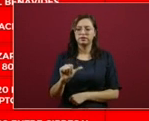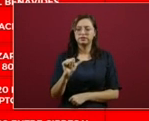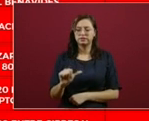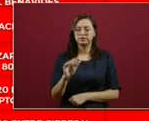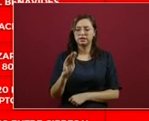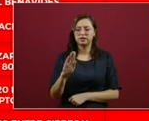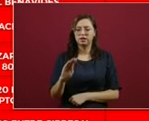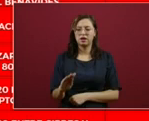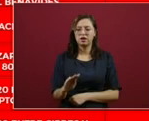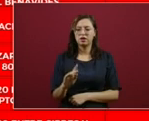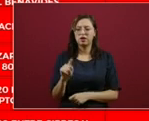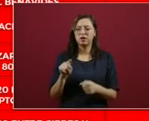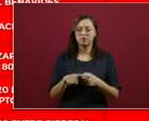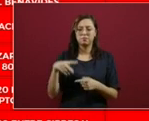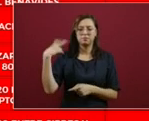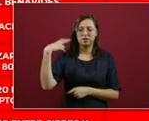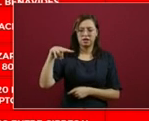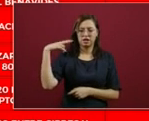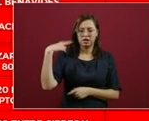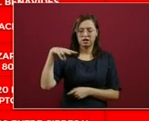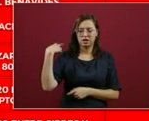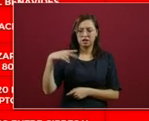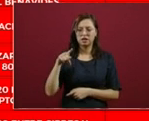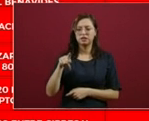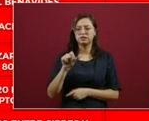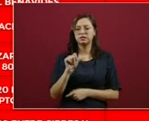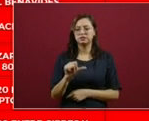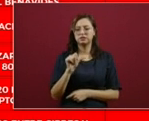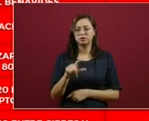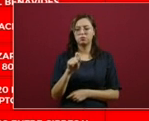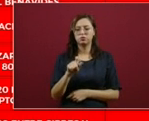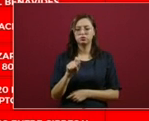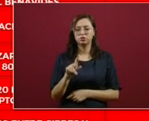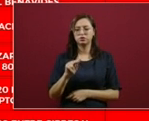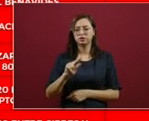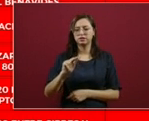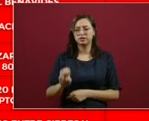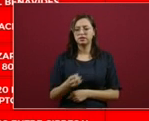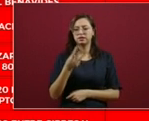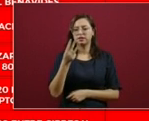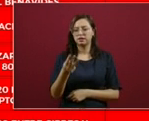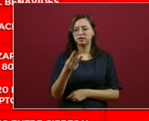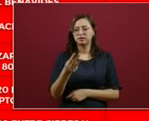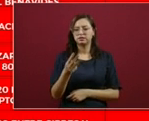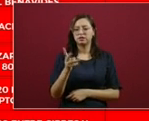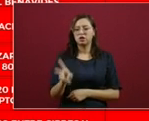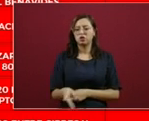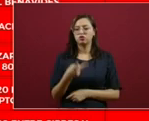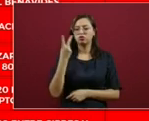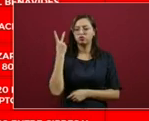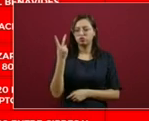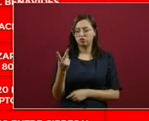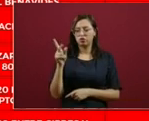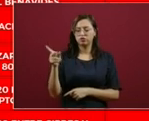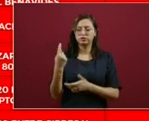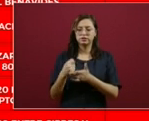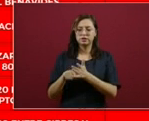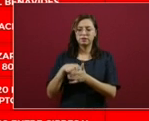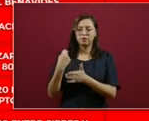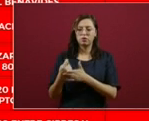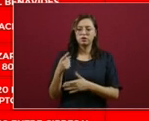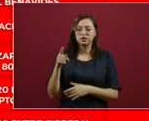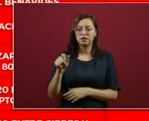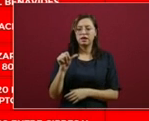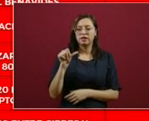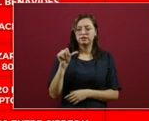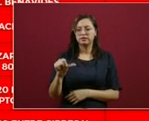Poza Rica de Hidalgo Veracruz, superservicio Poza Rica 16.83, dos en Vallehermoso Tamaulipas